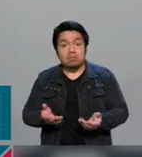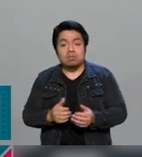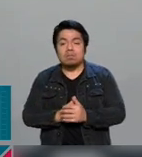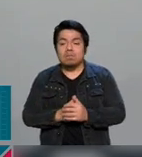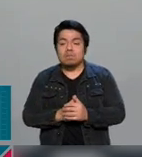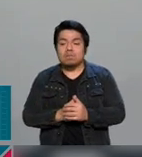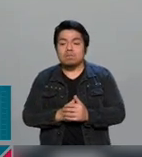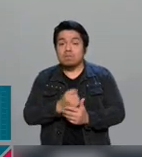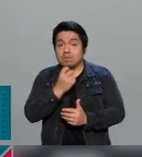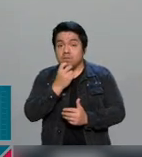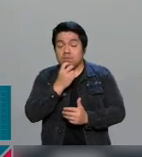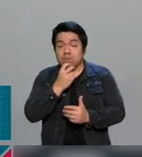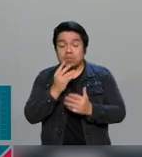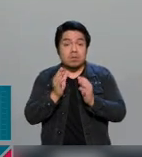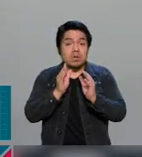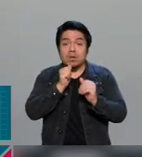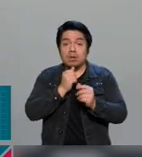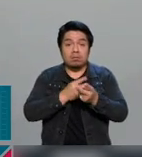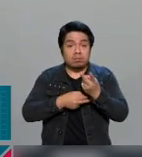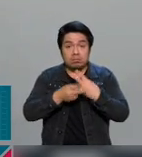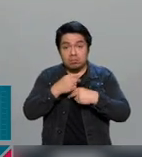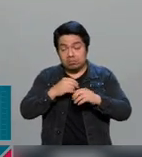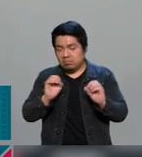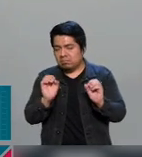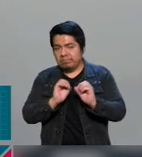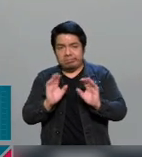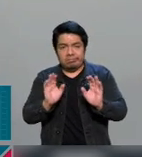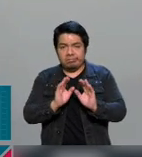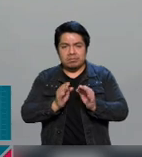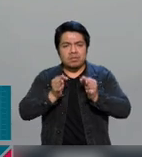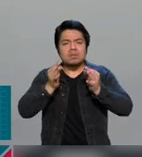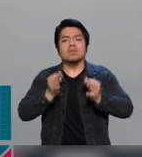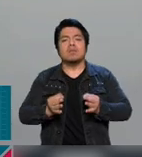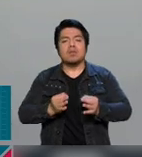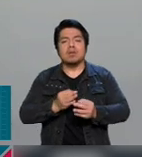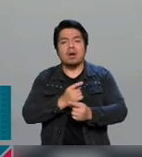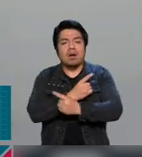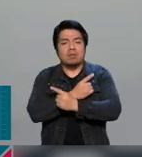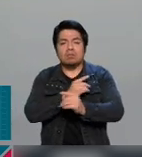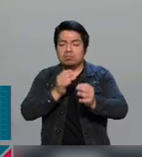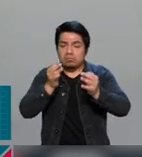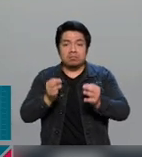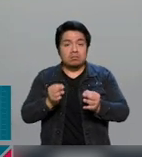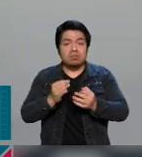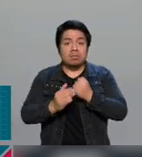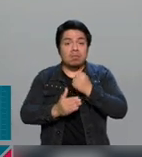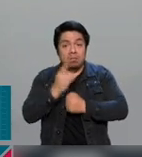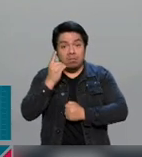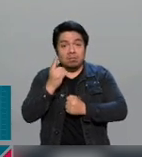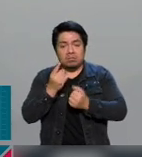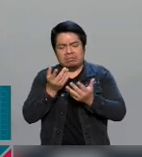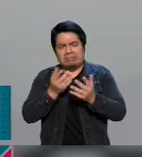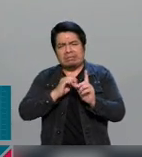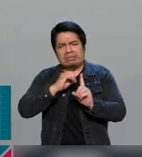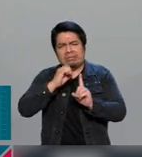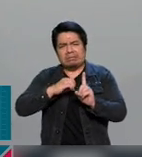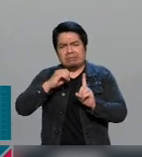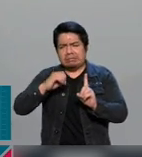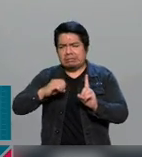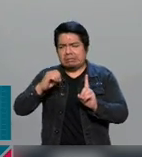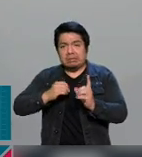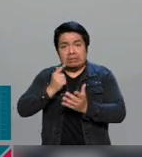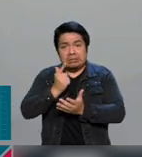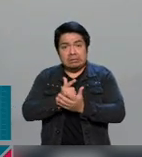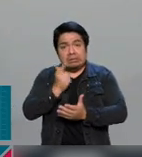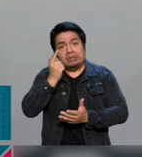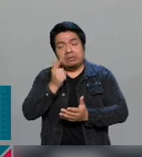La determinación de no asistir es una convicción, porque las graves irregularidades